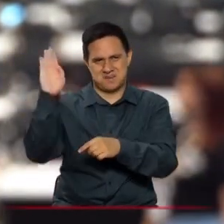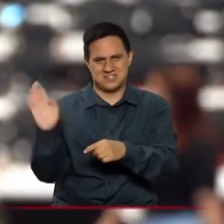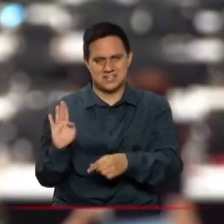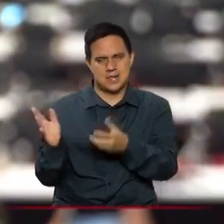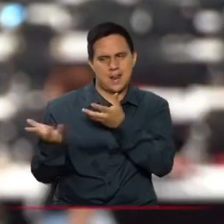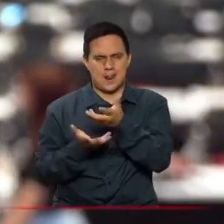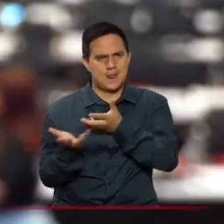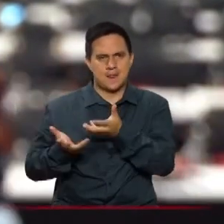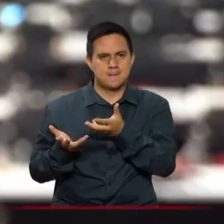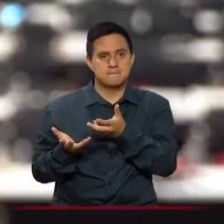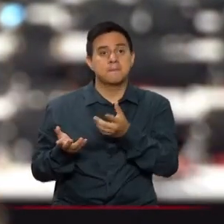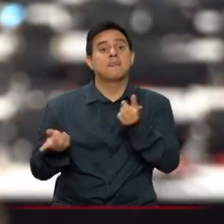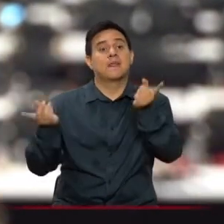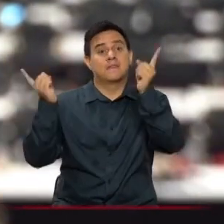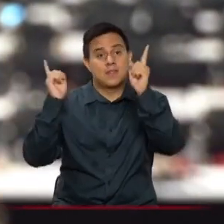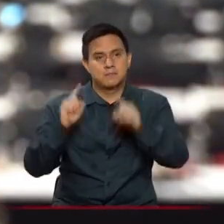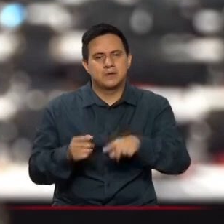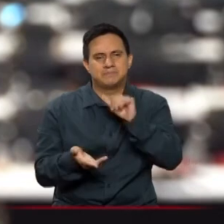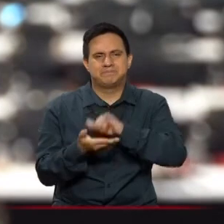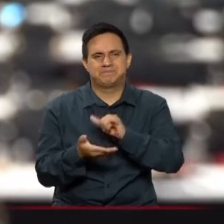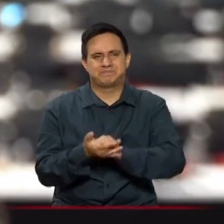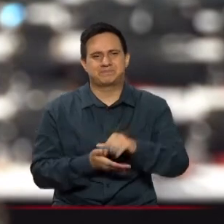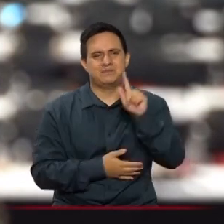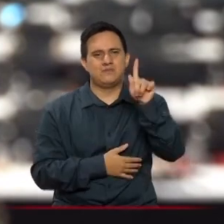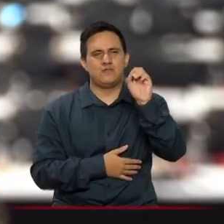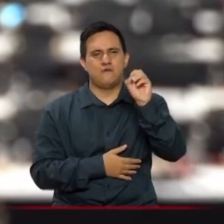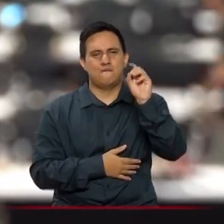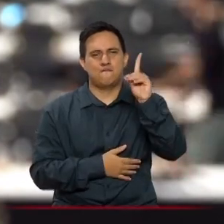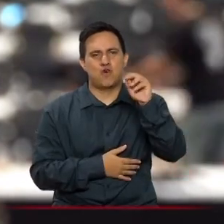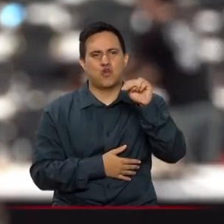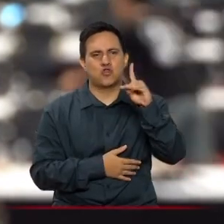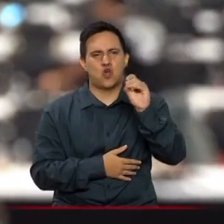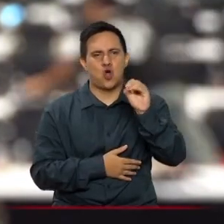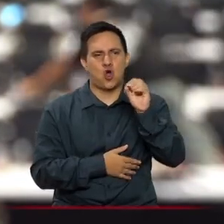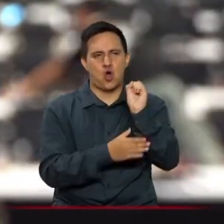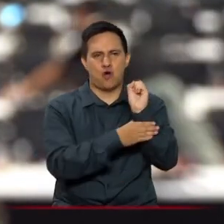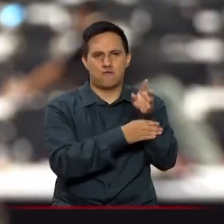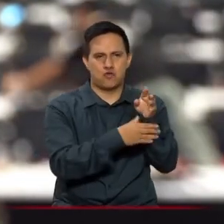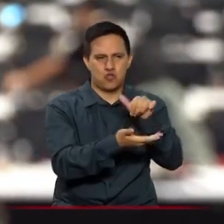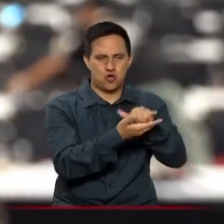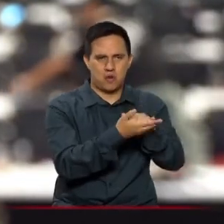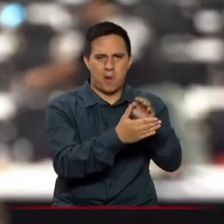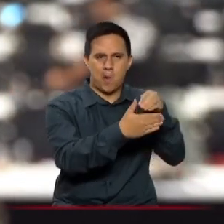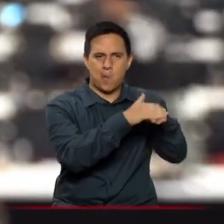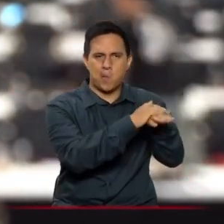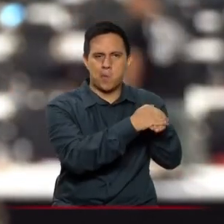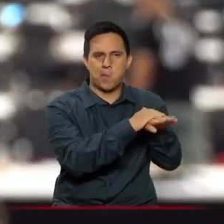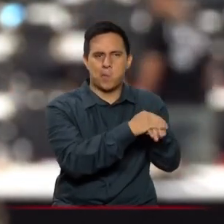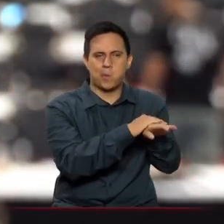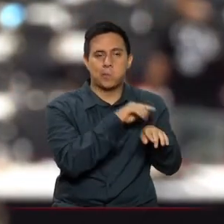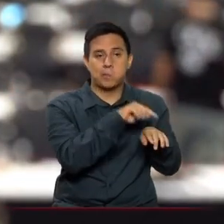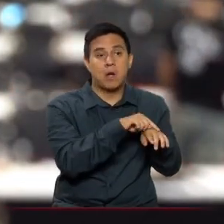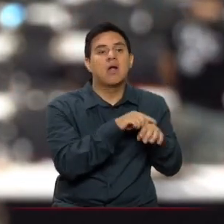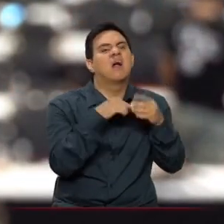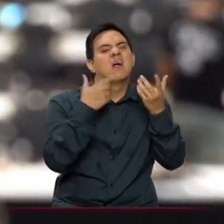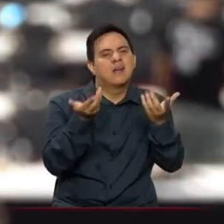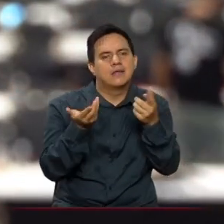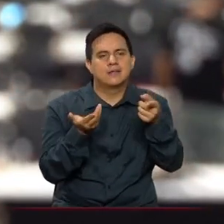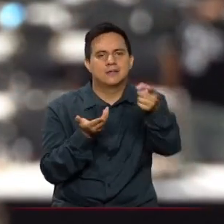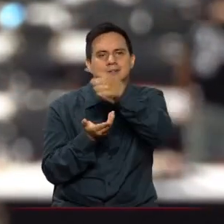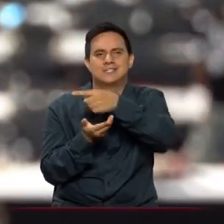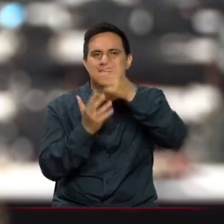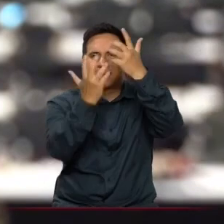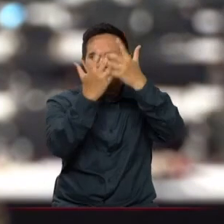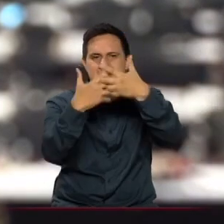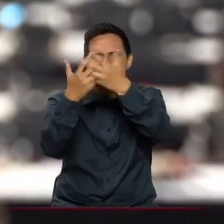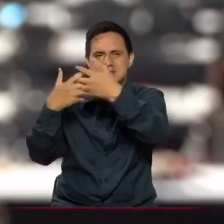el histórico fondo de Cali, así quedó consignado el fondo de Cali para recoger las contribuciones de la